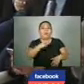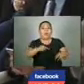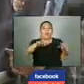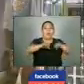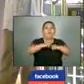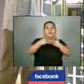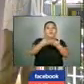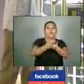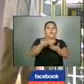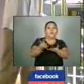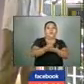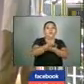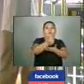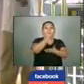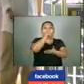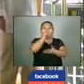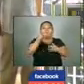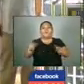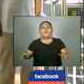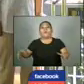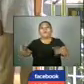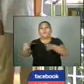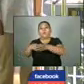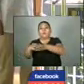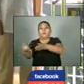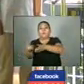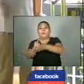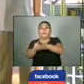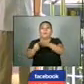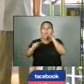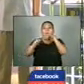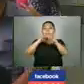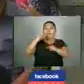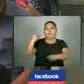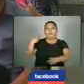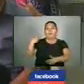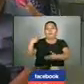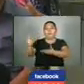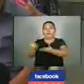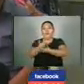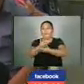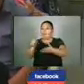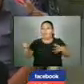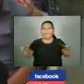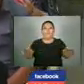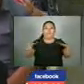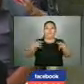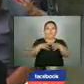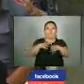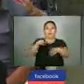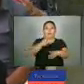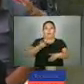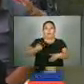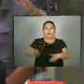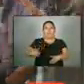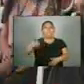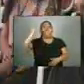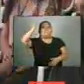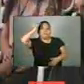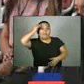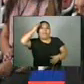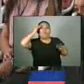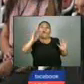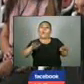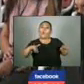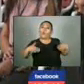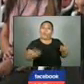Universidades Privadas y el Consejo Nacional de Rectores de El Salvador, para que los académicos y estudiantes puedan conocer los cambios